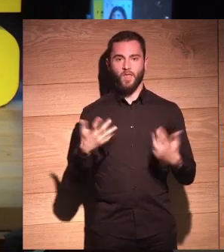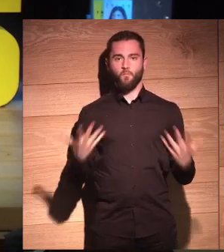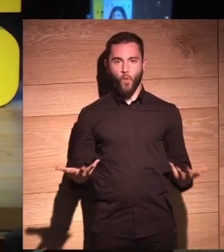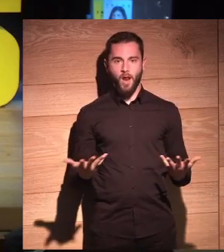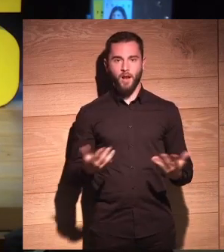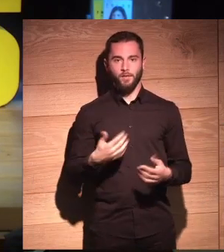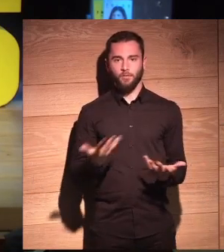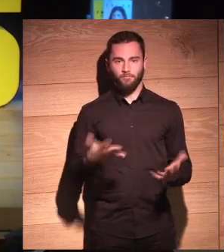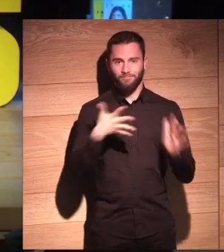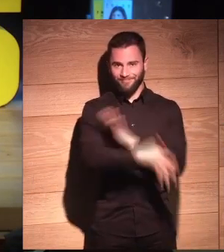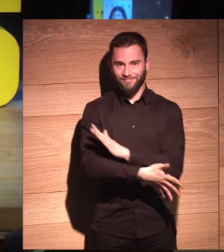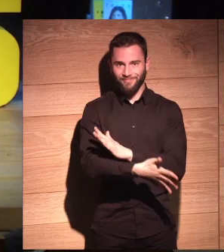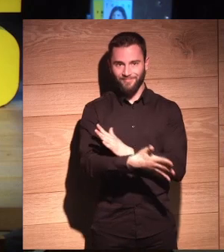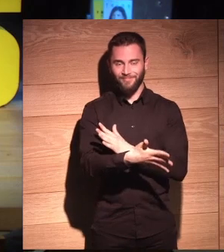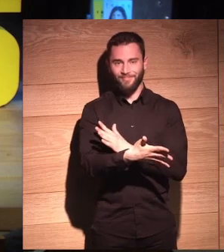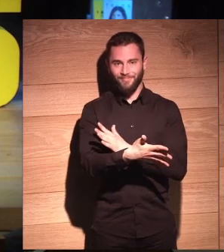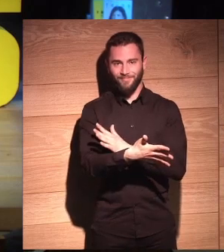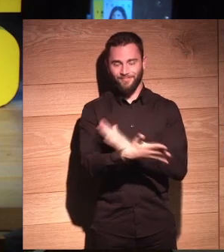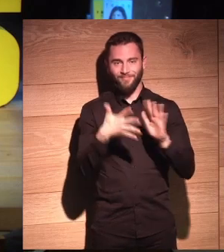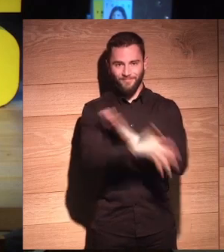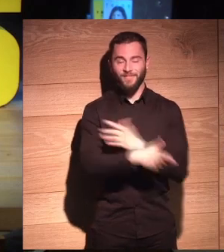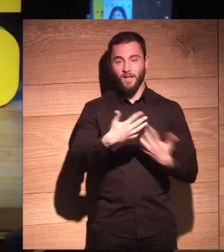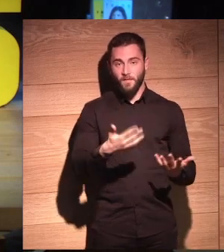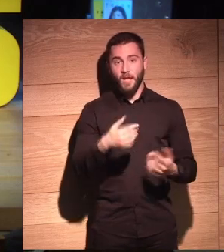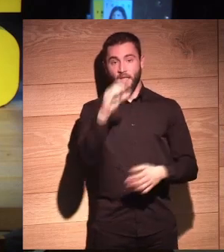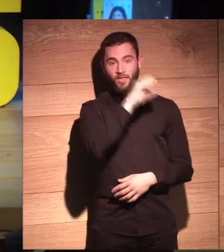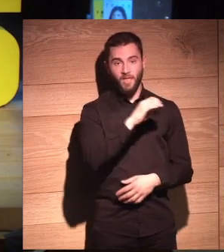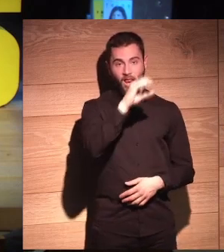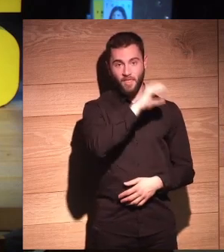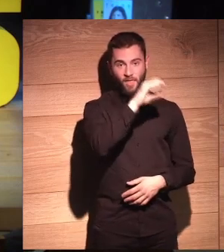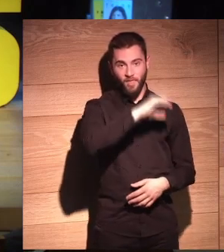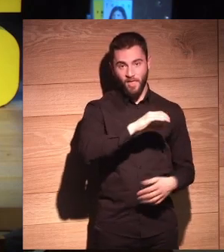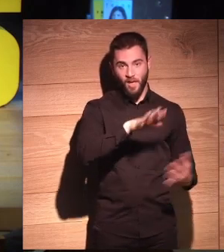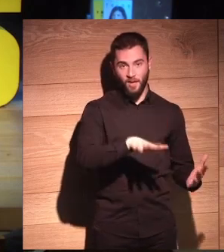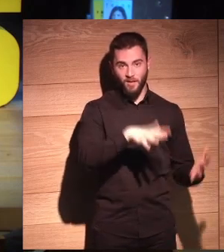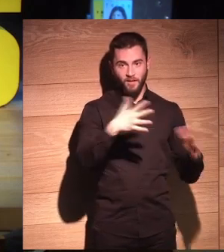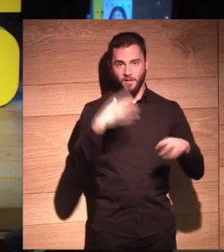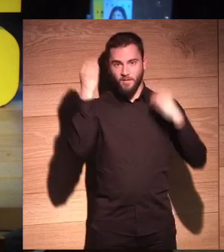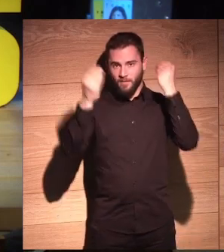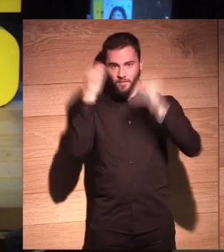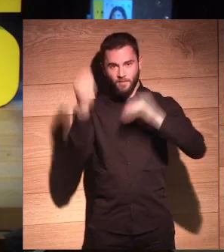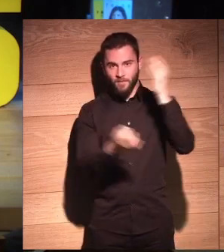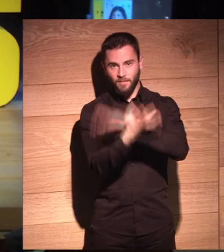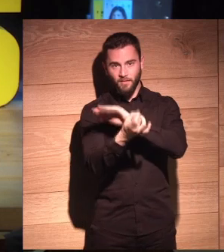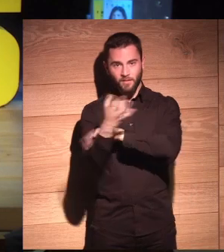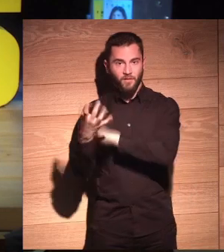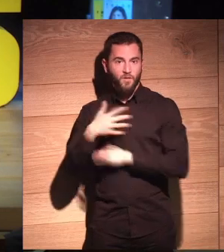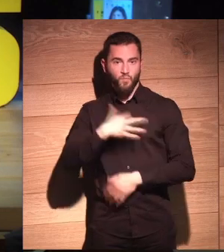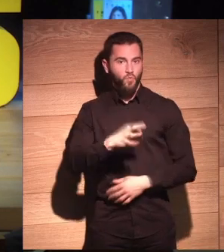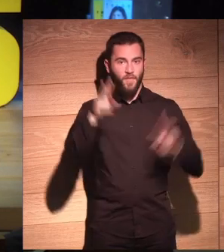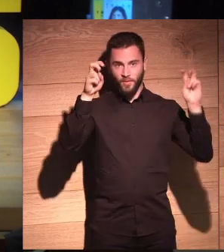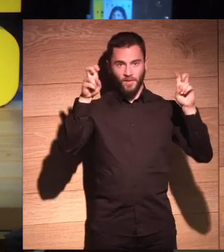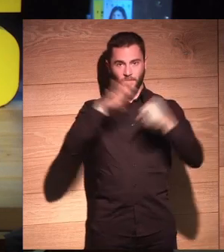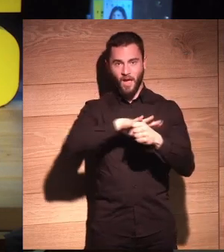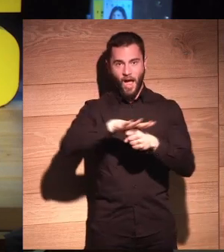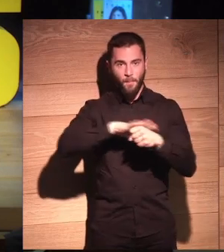nos lleva a ir desde la ciencia, nos lleva pues a preguntas que pueden ser del ámbito